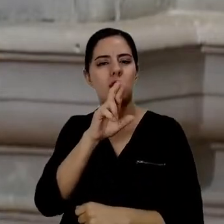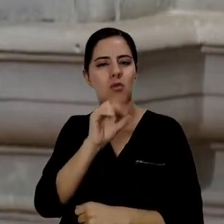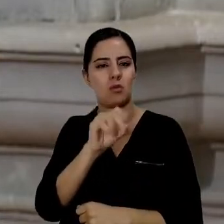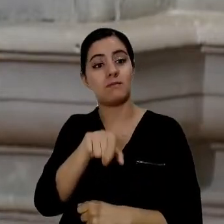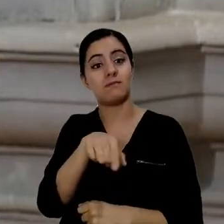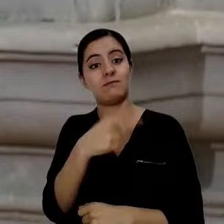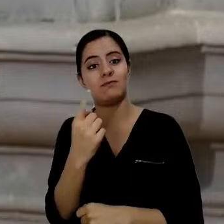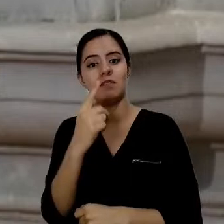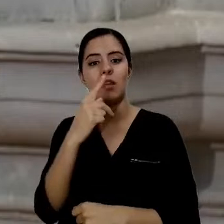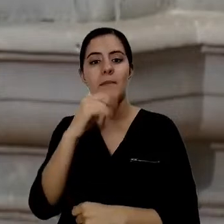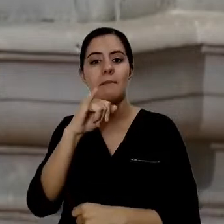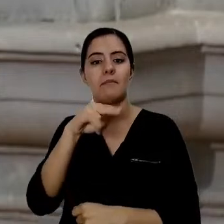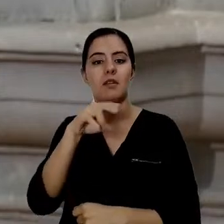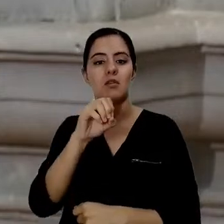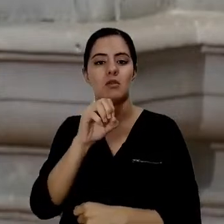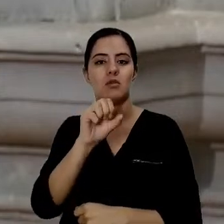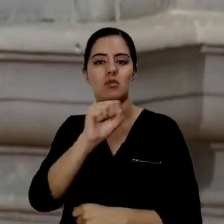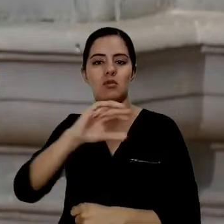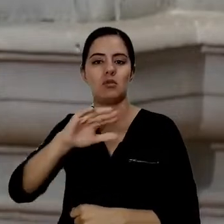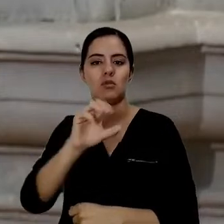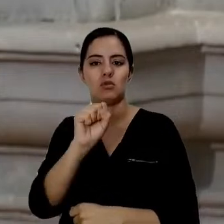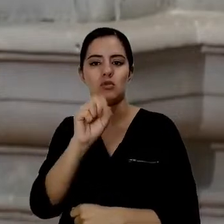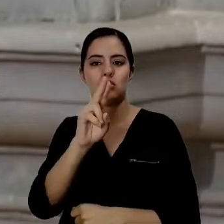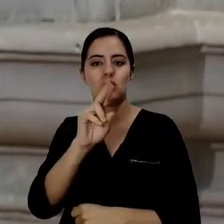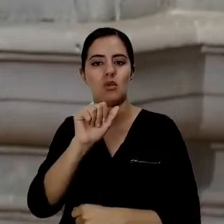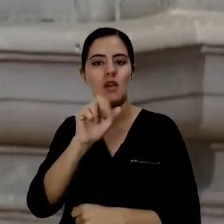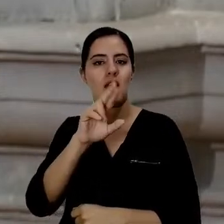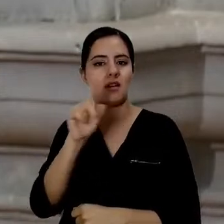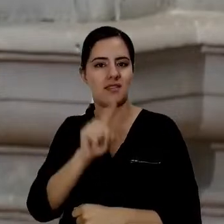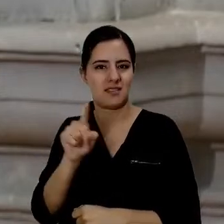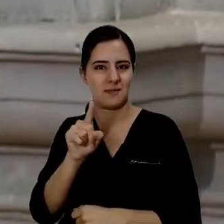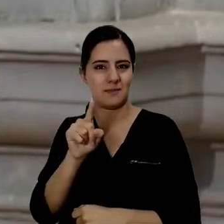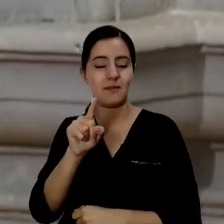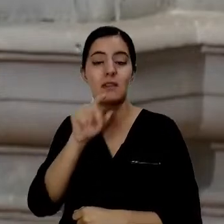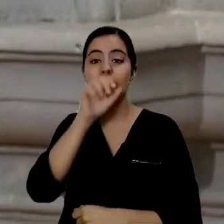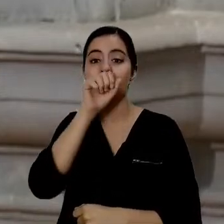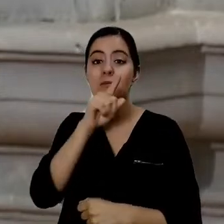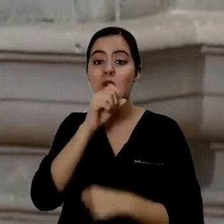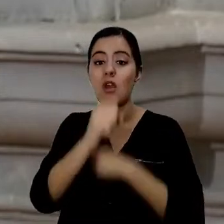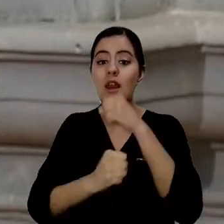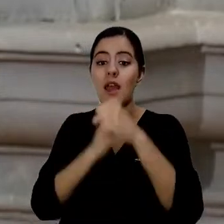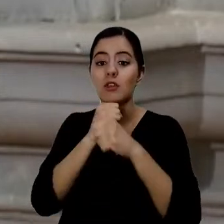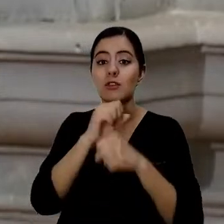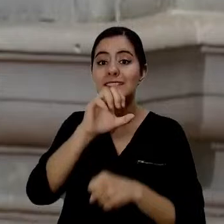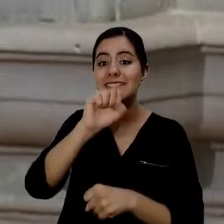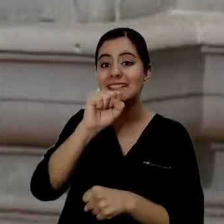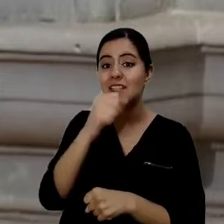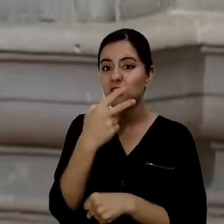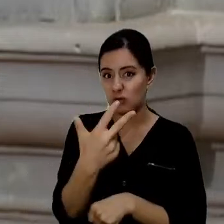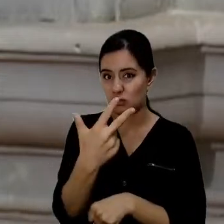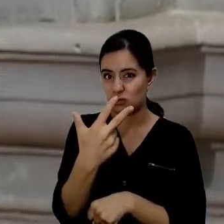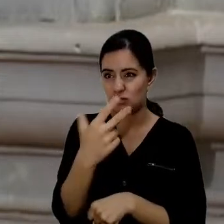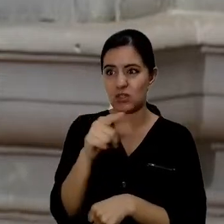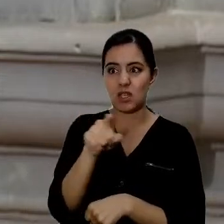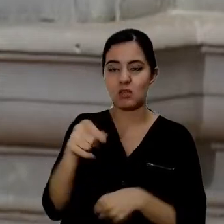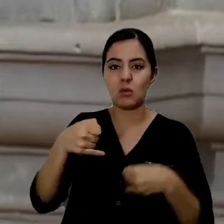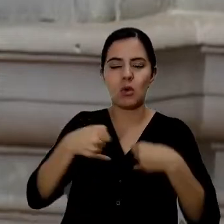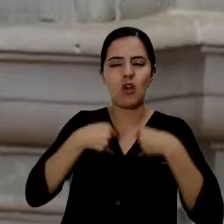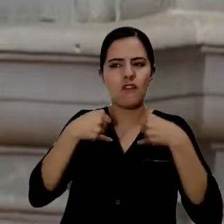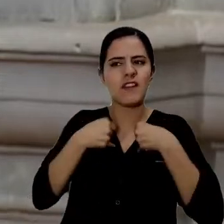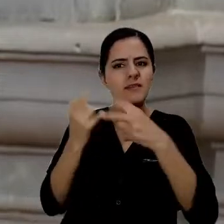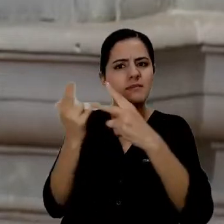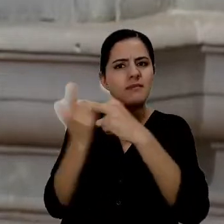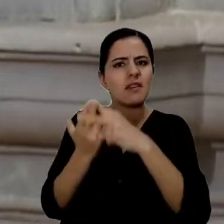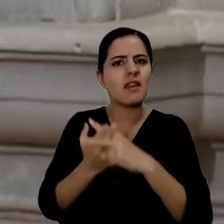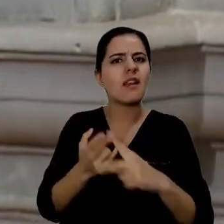los jóvenes fue materializada y llevada a cabo por el ejército. Y la guerra sucia